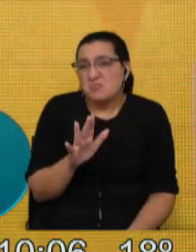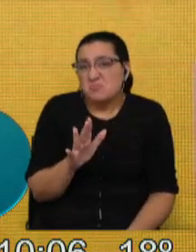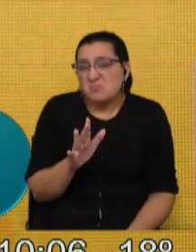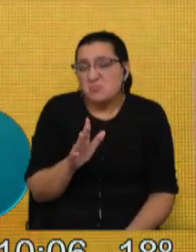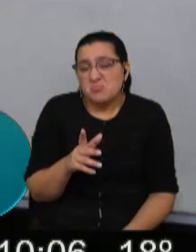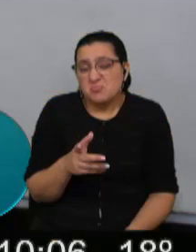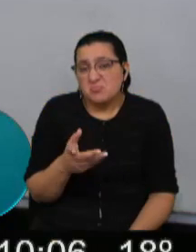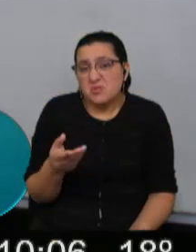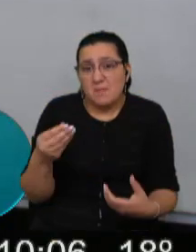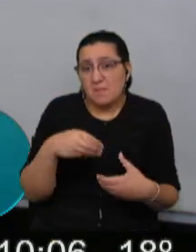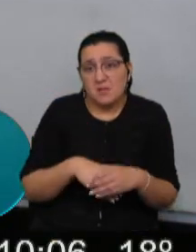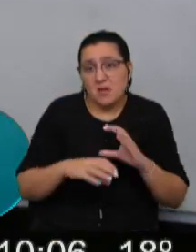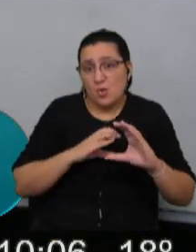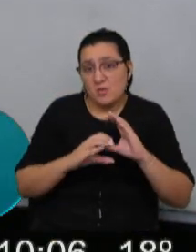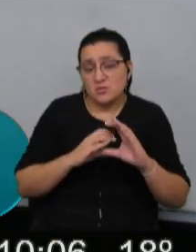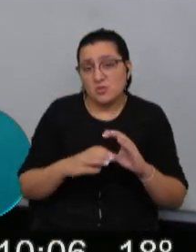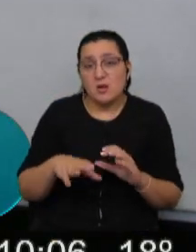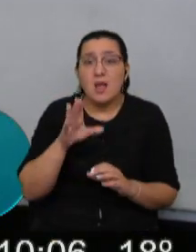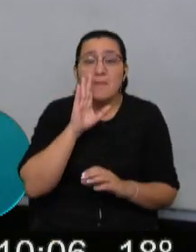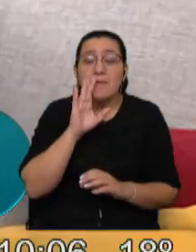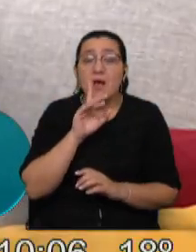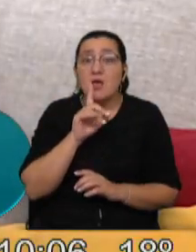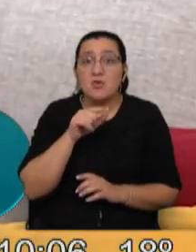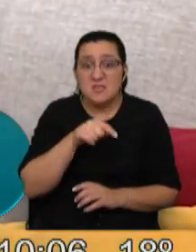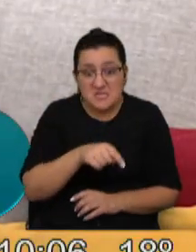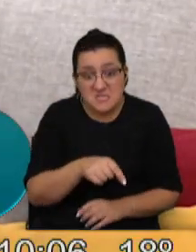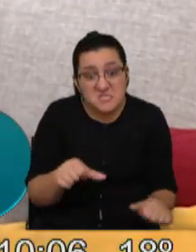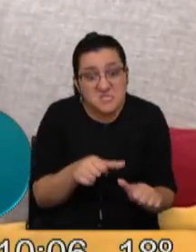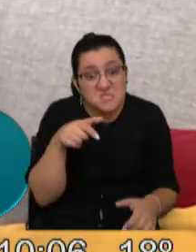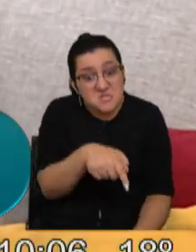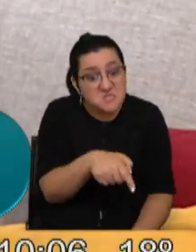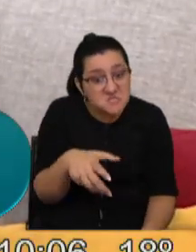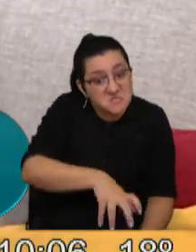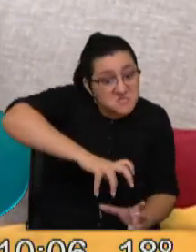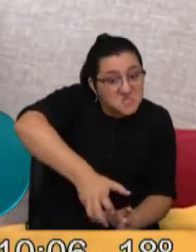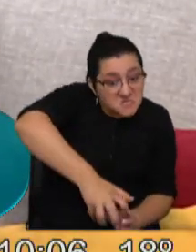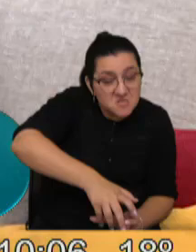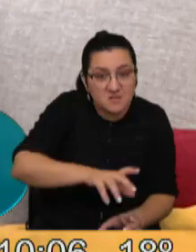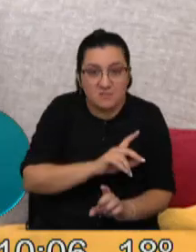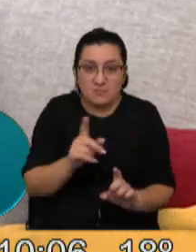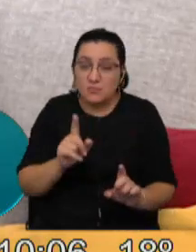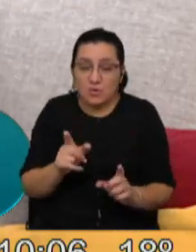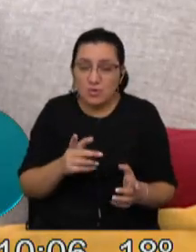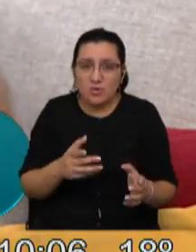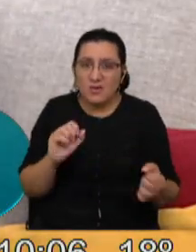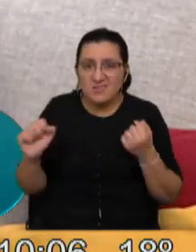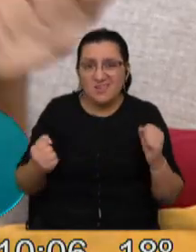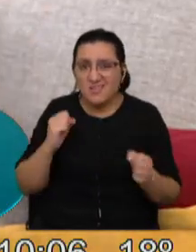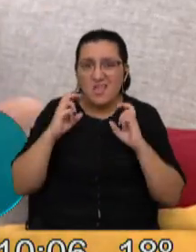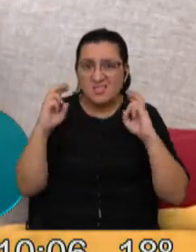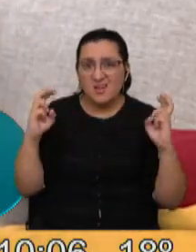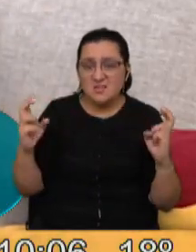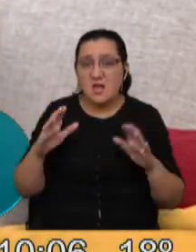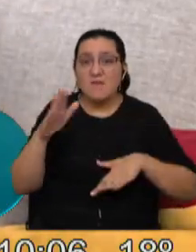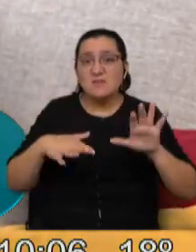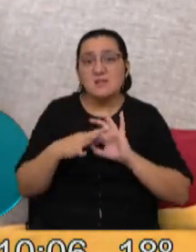parte de la comunicación. La madre no agarra un cachorro y dice, ¿qué hiciste acá? No, qué sé yo. No, le genera ansiedad, estrés. A veces el vínculo